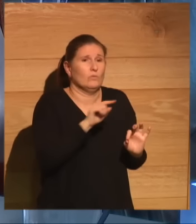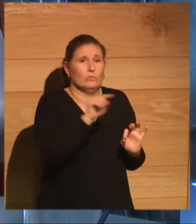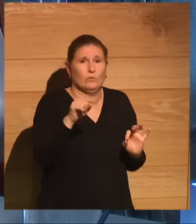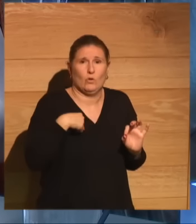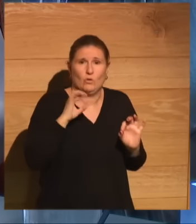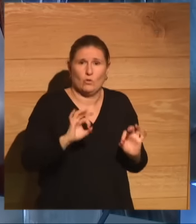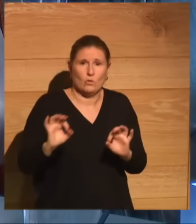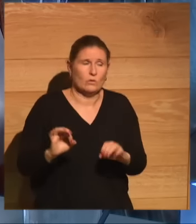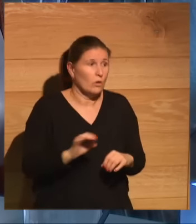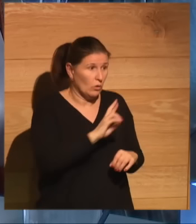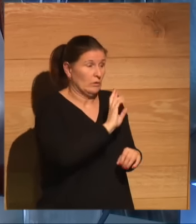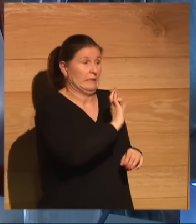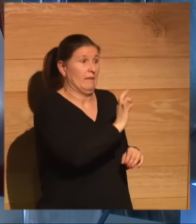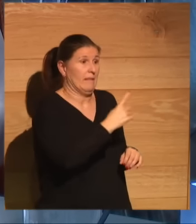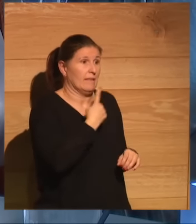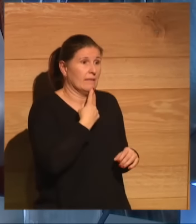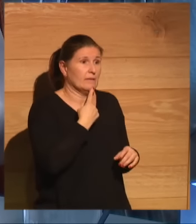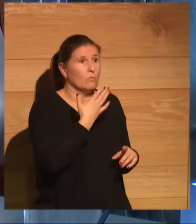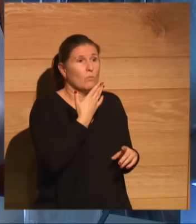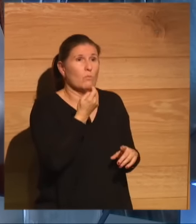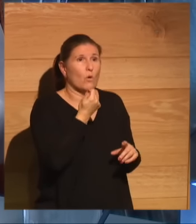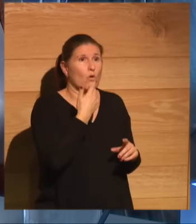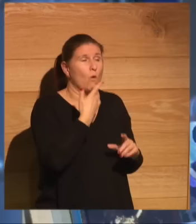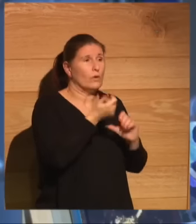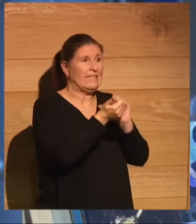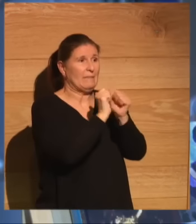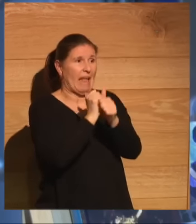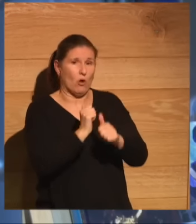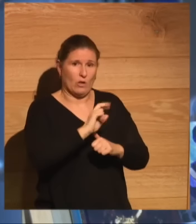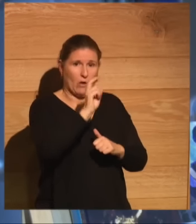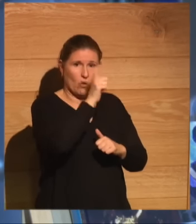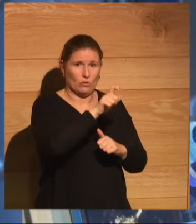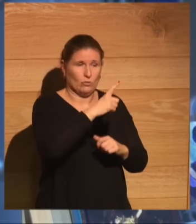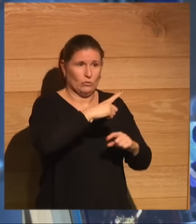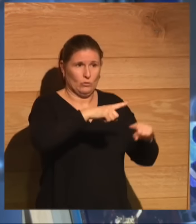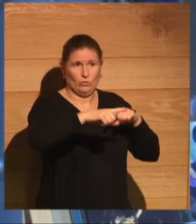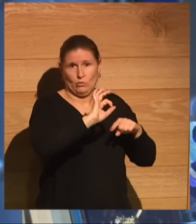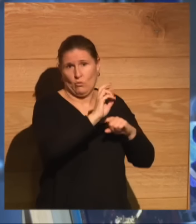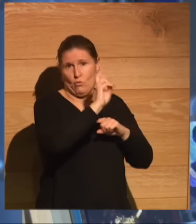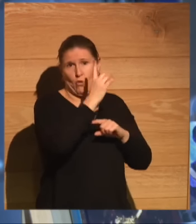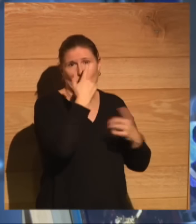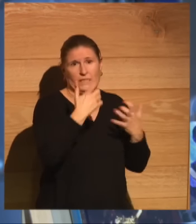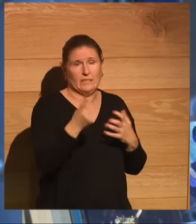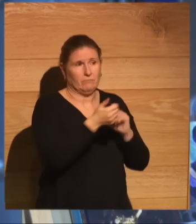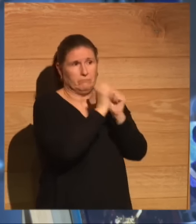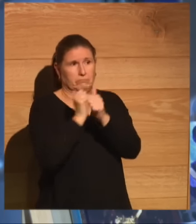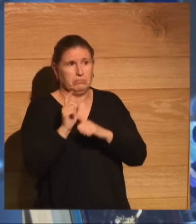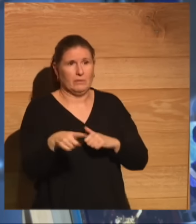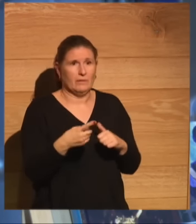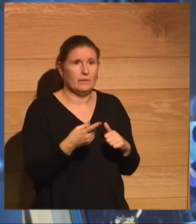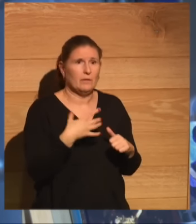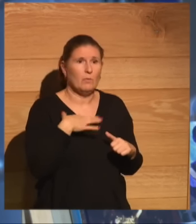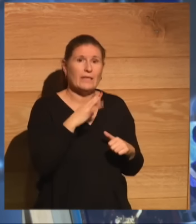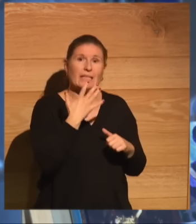embargo, es verdad, que es algo limitador a priori. Y probablemente, sin embargo, se convierte en parte de su fortaleza. Probablemente si estuviera